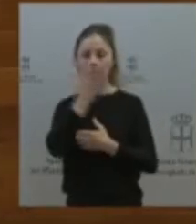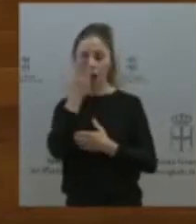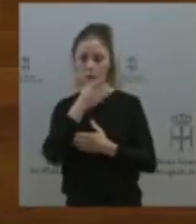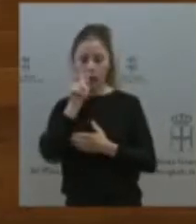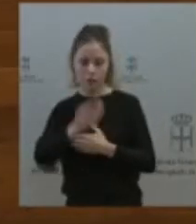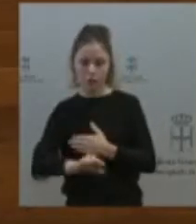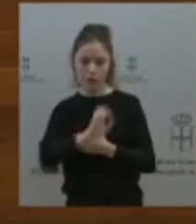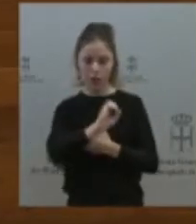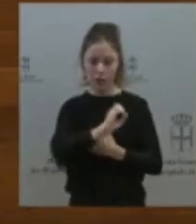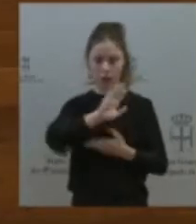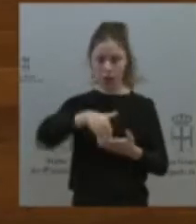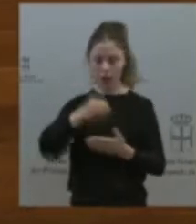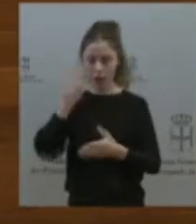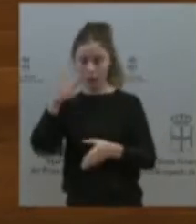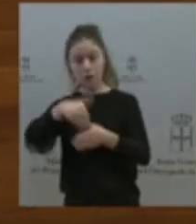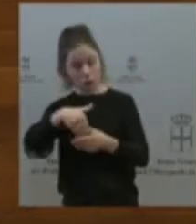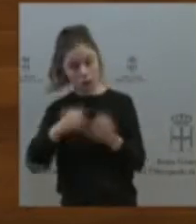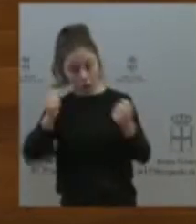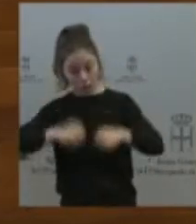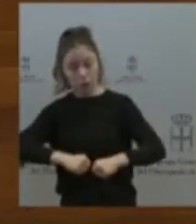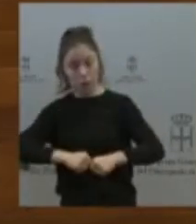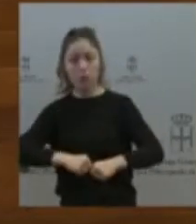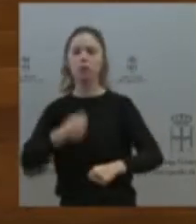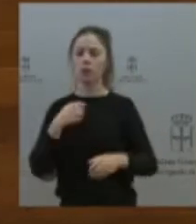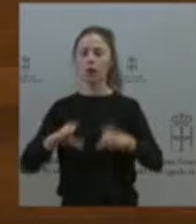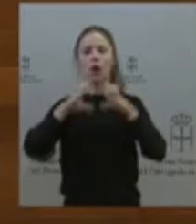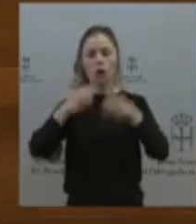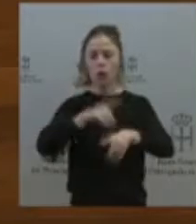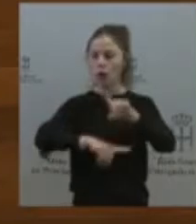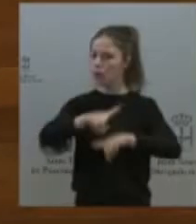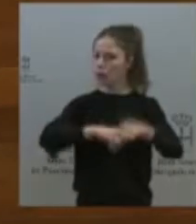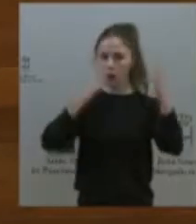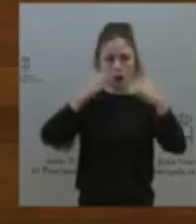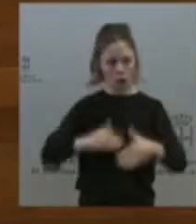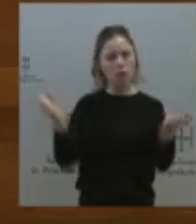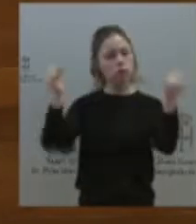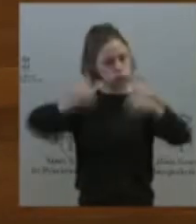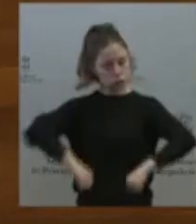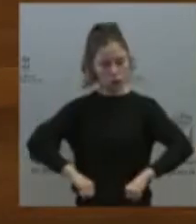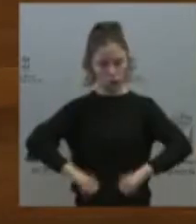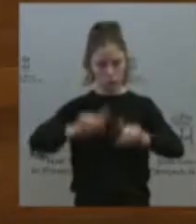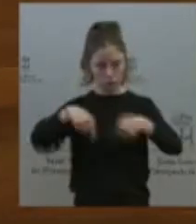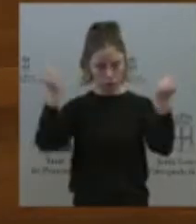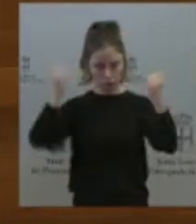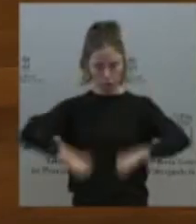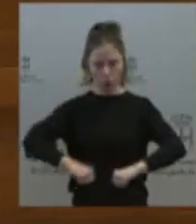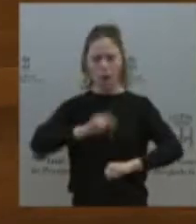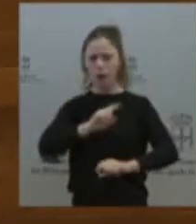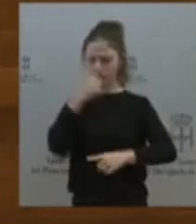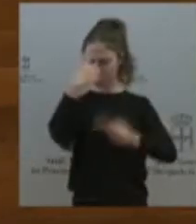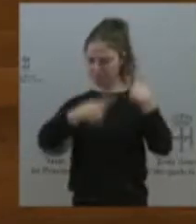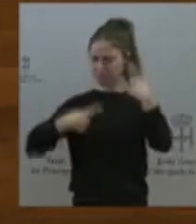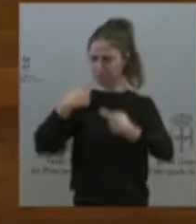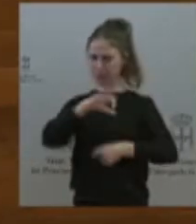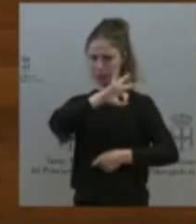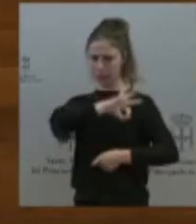positivos, nuestro grupo no tiene ningún problema en llegar a ese acuerdo. La pregunta que tiene que hacerse es, señor Barbón, ¿usted está dispuesto a